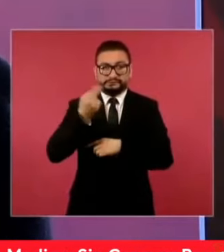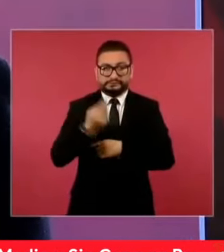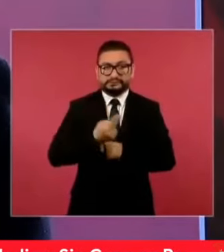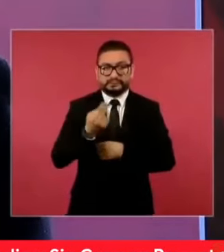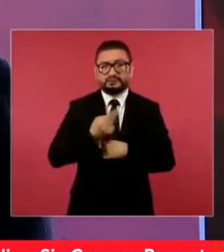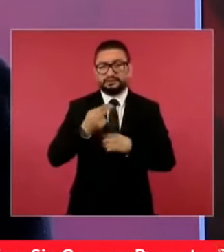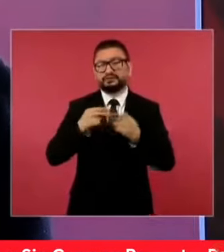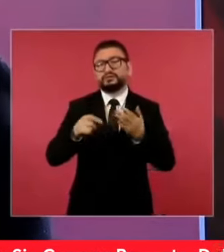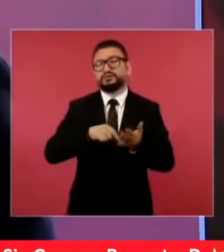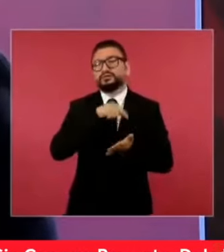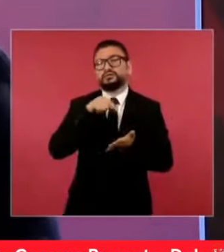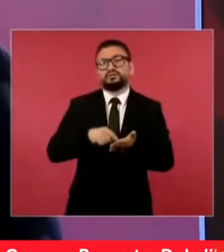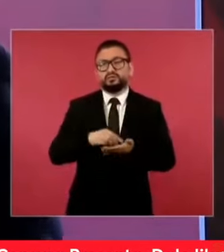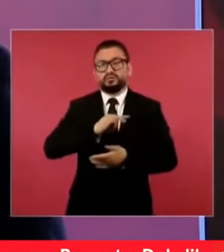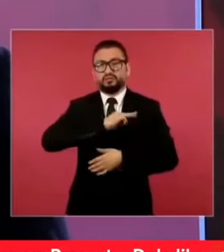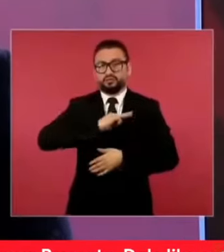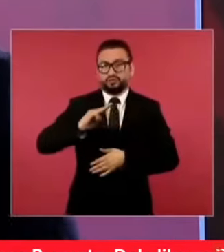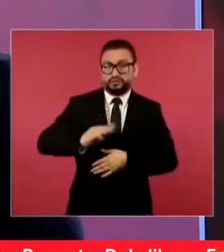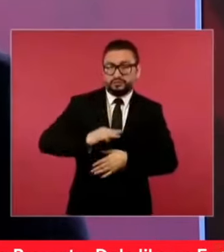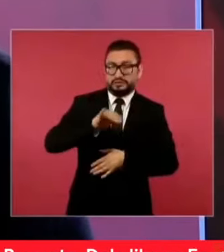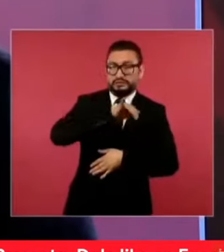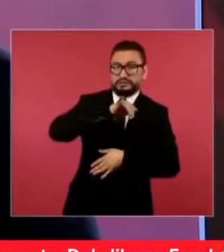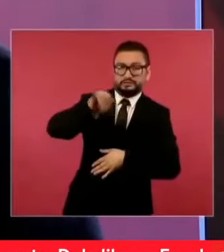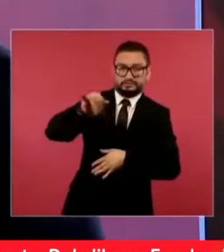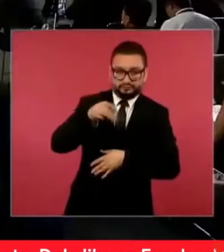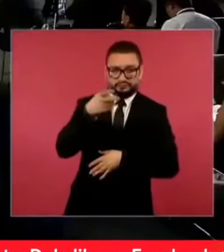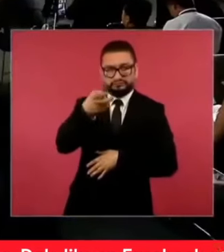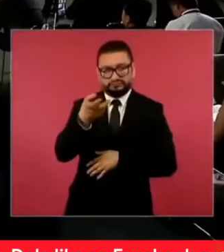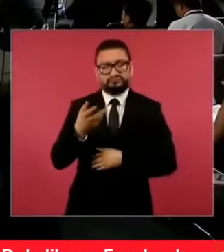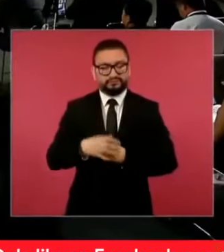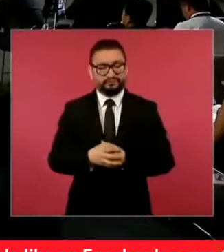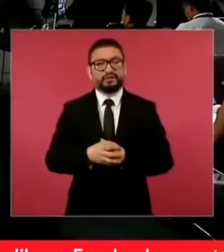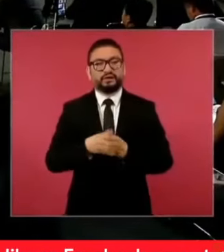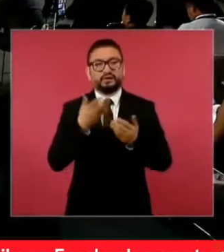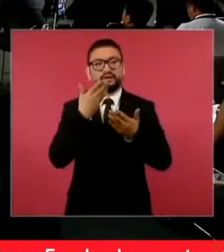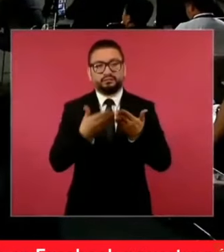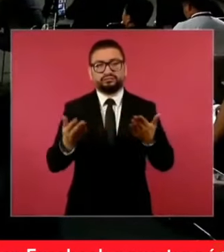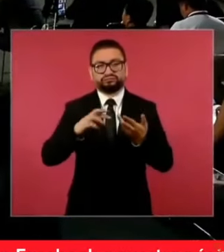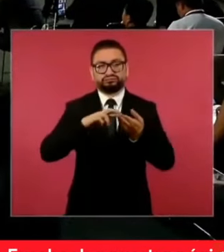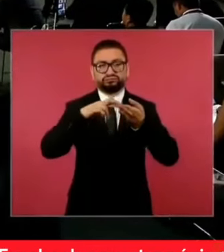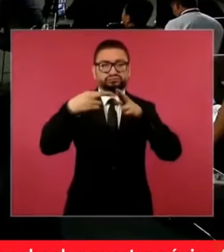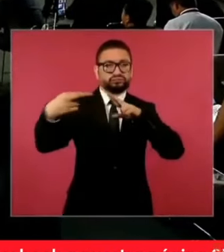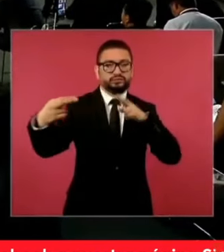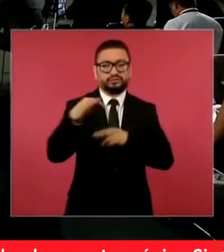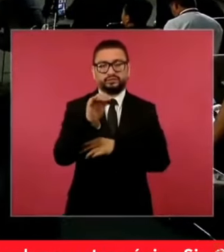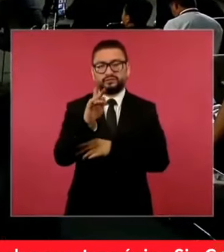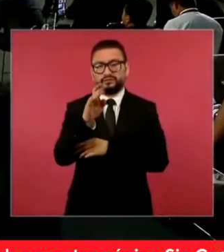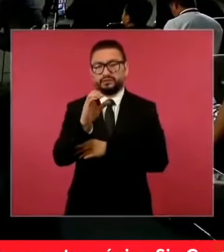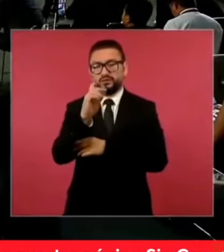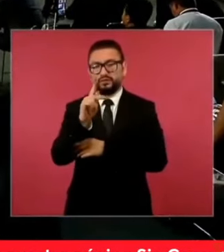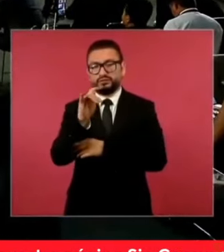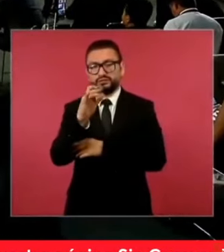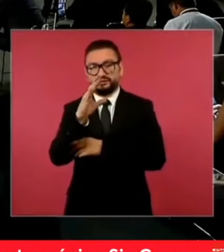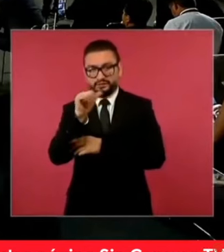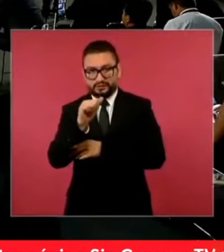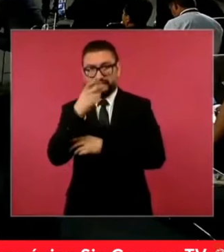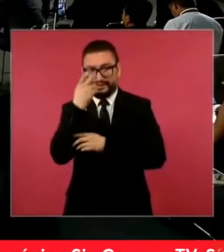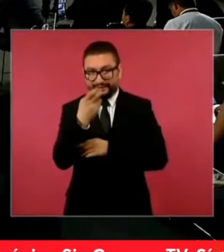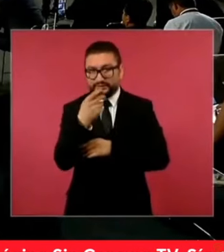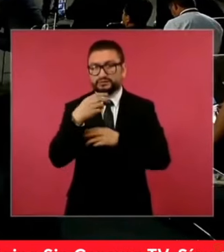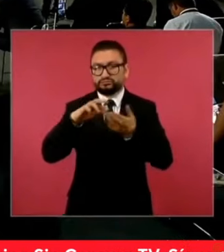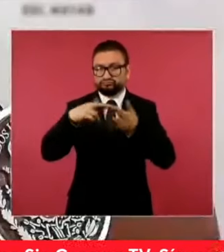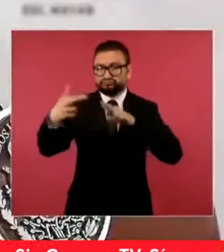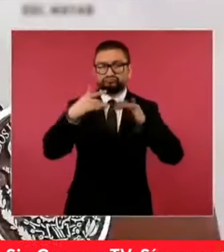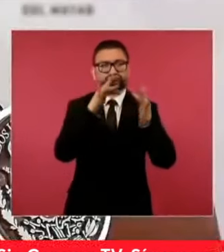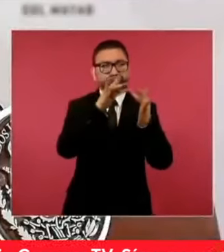en los municipios y poblaciones alejadas. Con este despliegue de fibra óptica se abre toda una oportunidad de